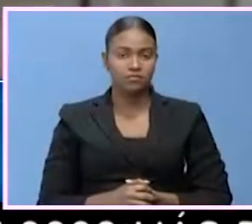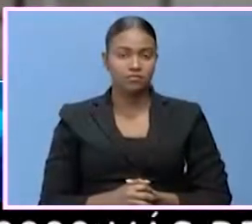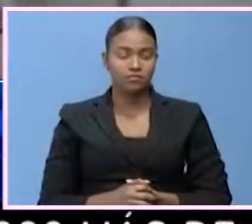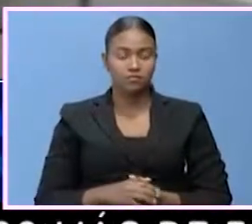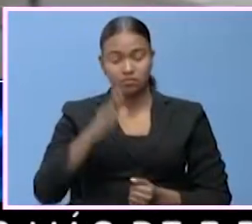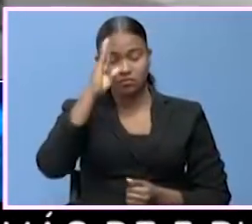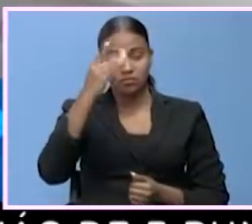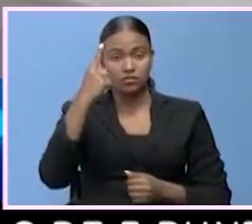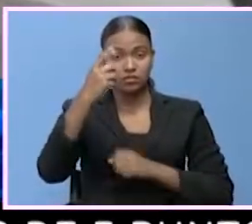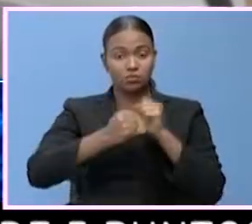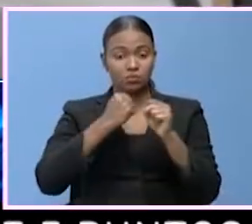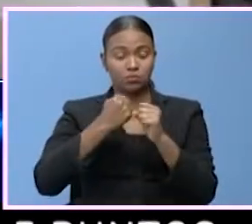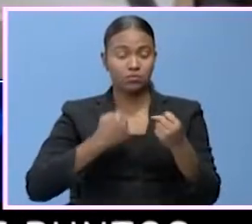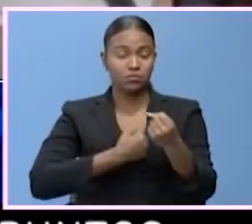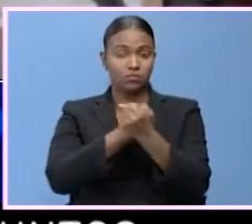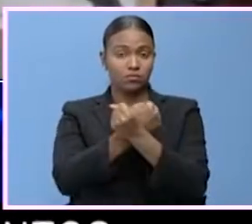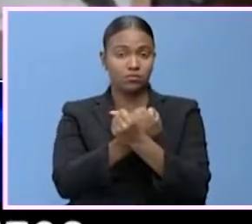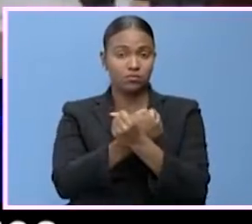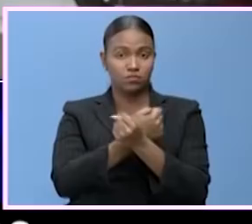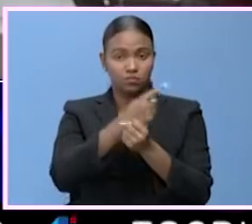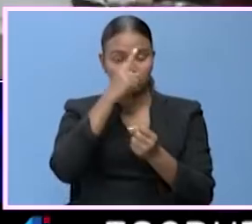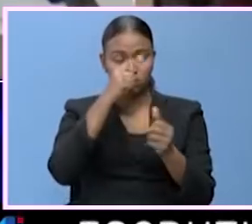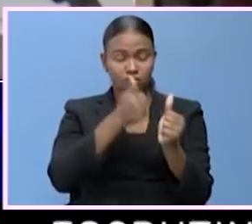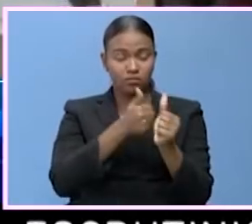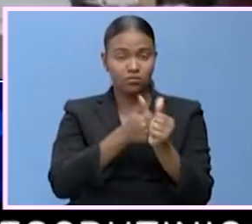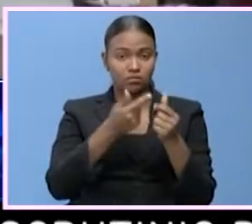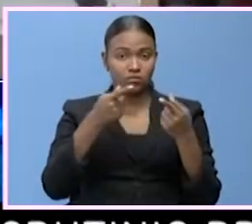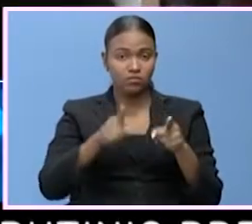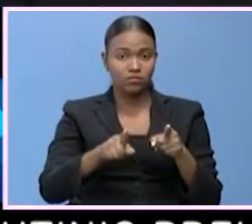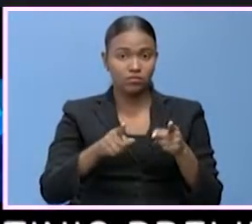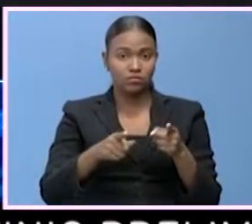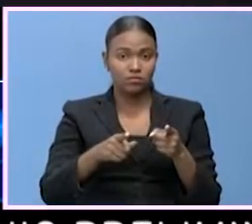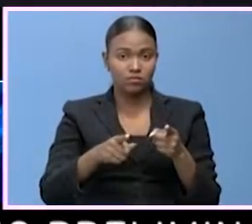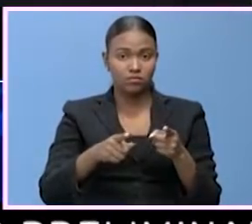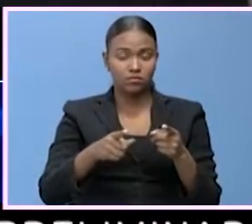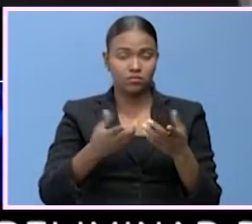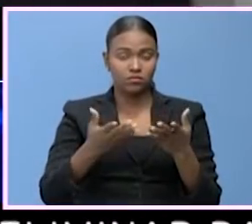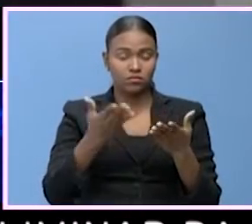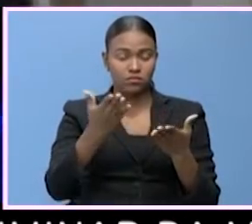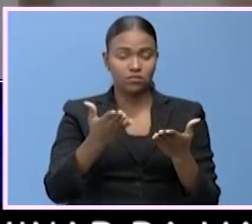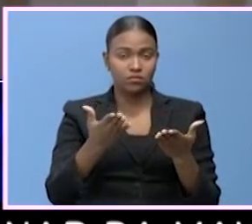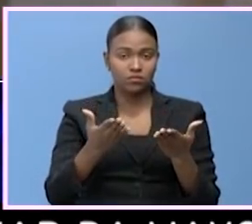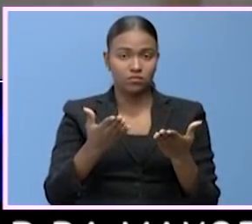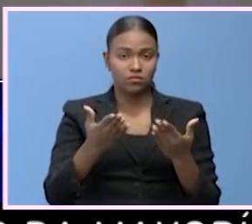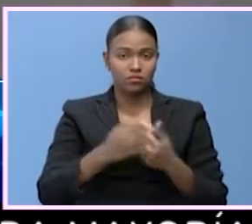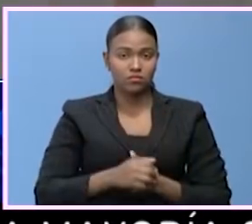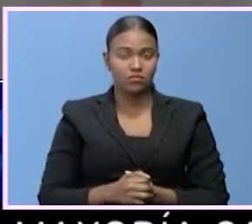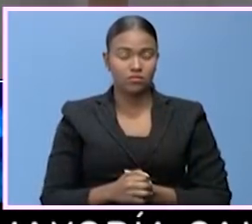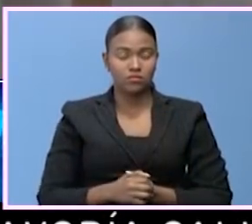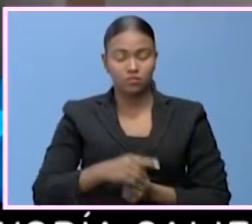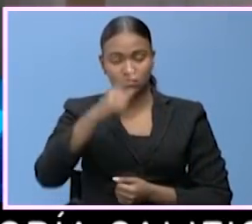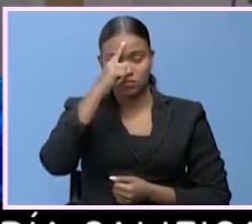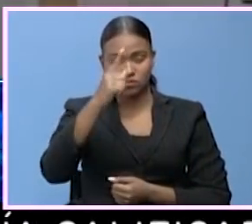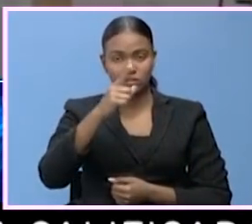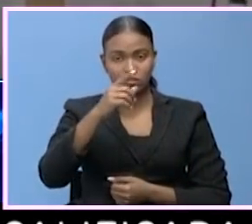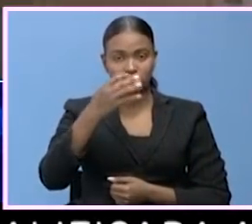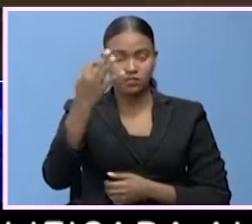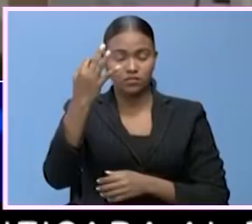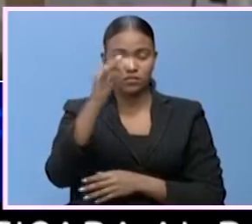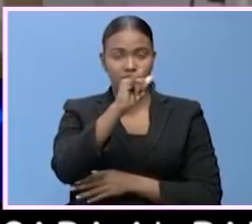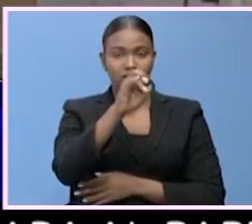Condenado a un año de prisión firme por corrupción y tráfico de influencias, el expresidente francés